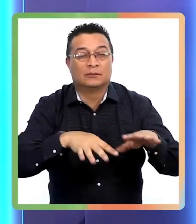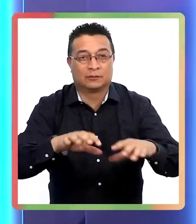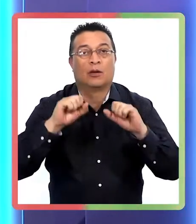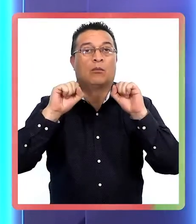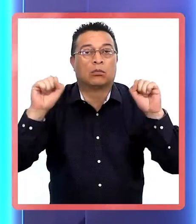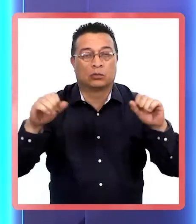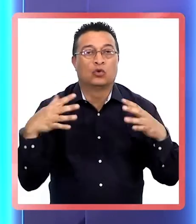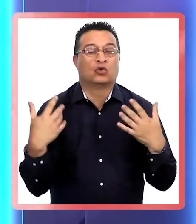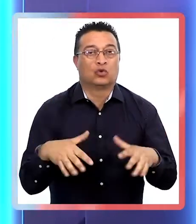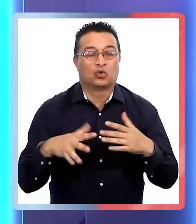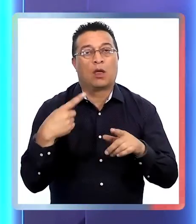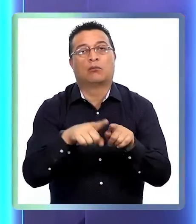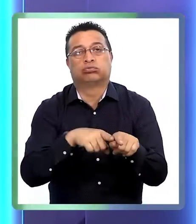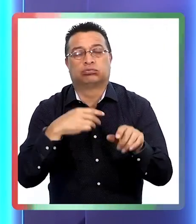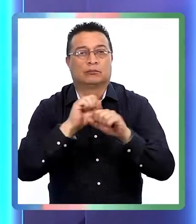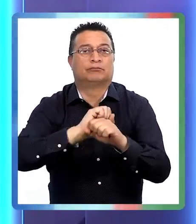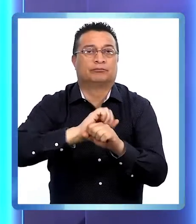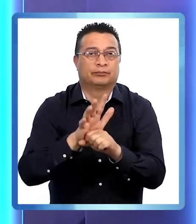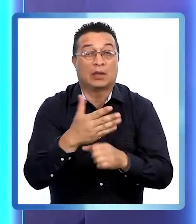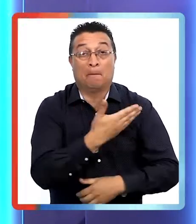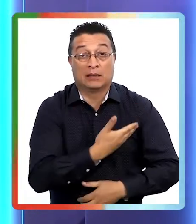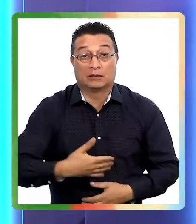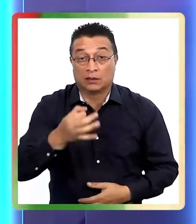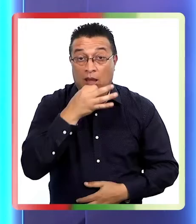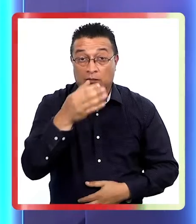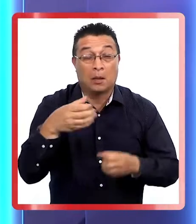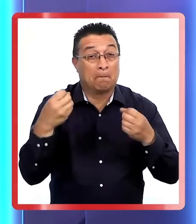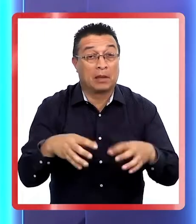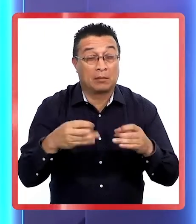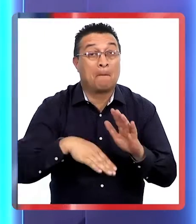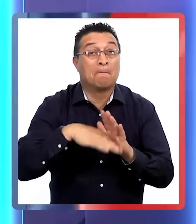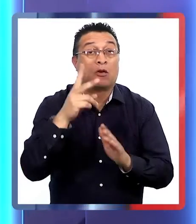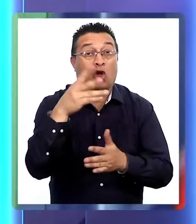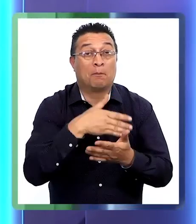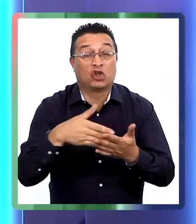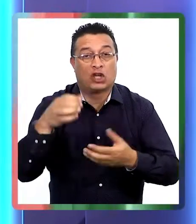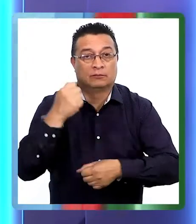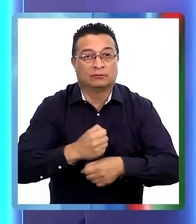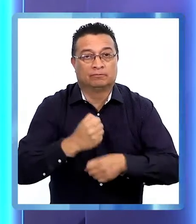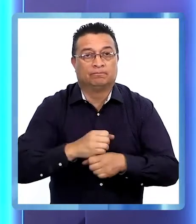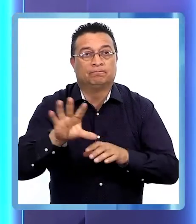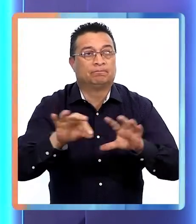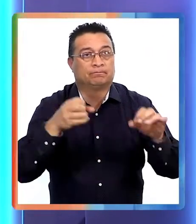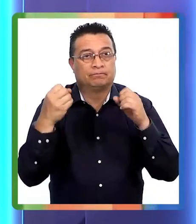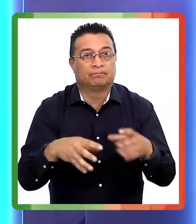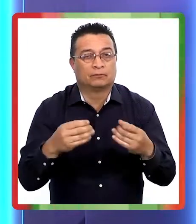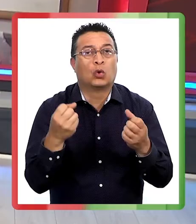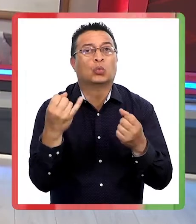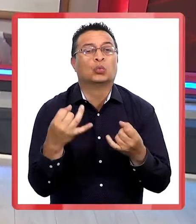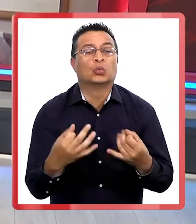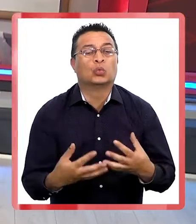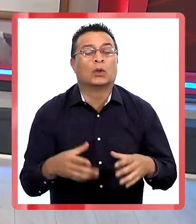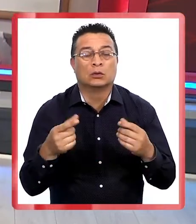Nos golpeó con dureza, luego esta larguísima pandemia. El presidente ha dicho se perdieron más de 2 millones de empleos, de puestos de trabajo. ¿Cuántos